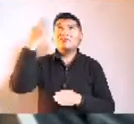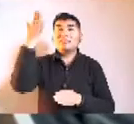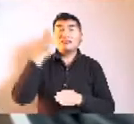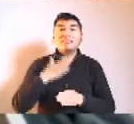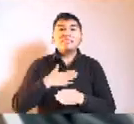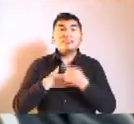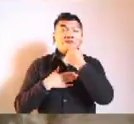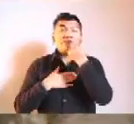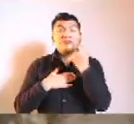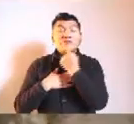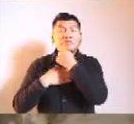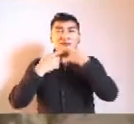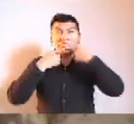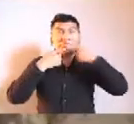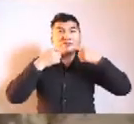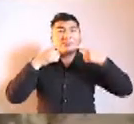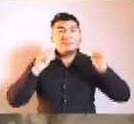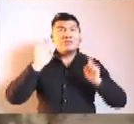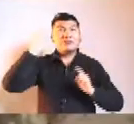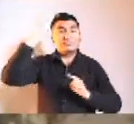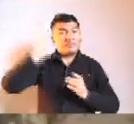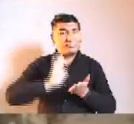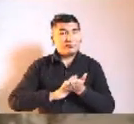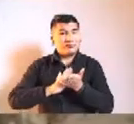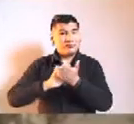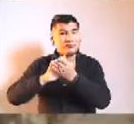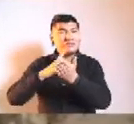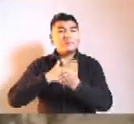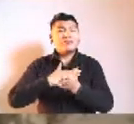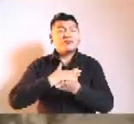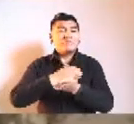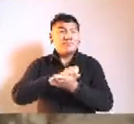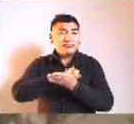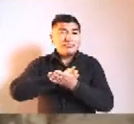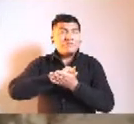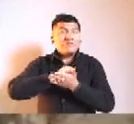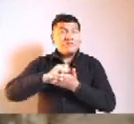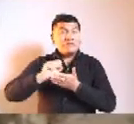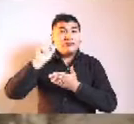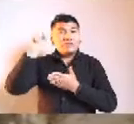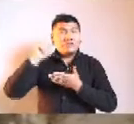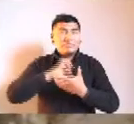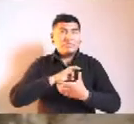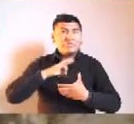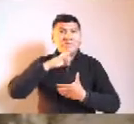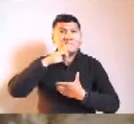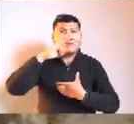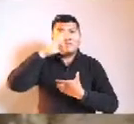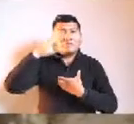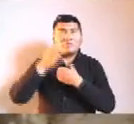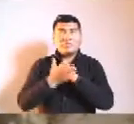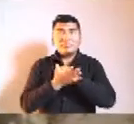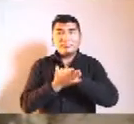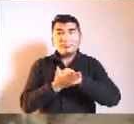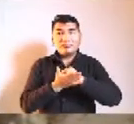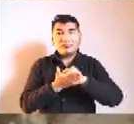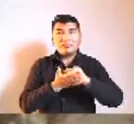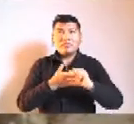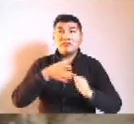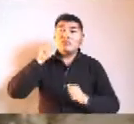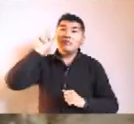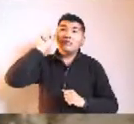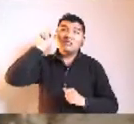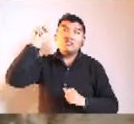boca proclamará tu alabanza. Mi sacrificio es un espíritu contrito. Tú